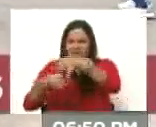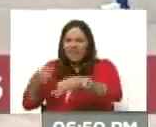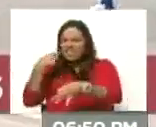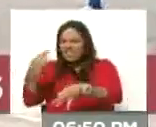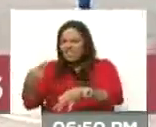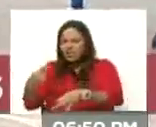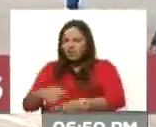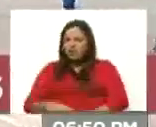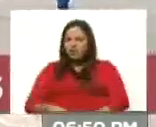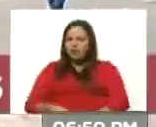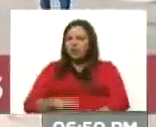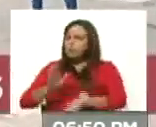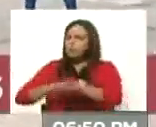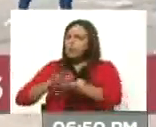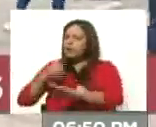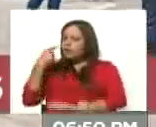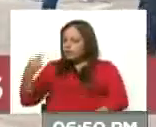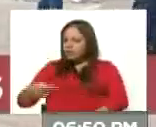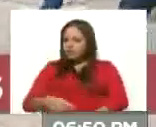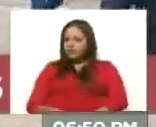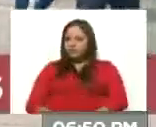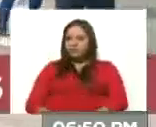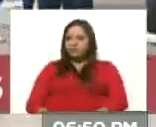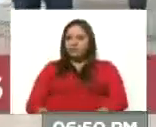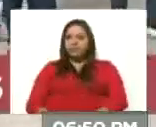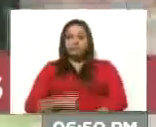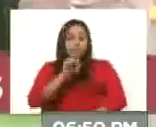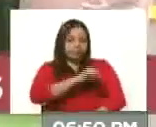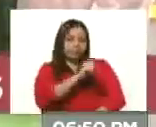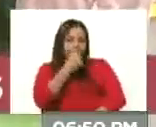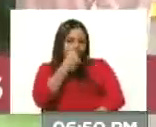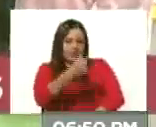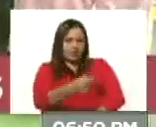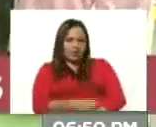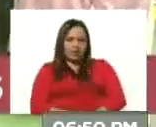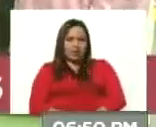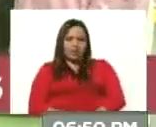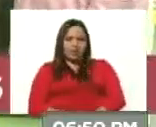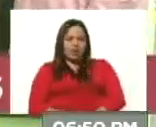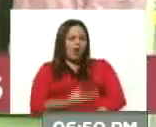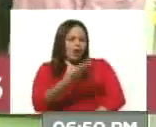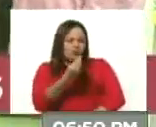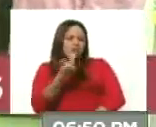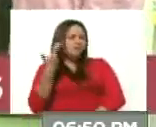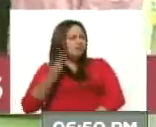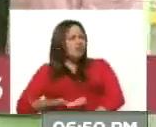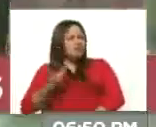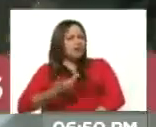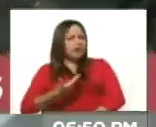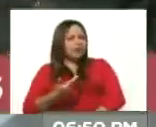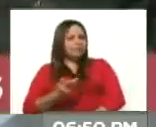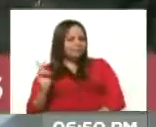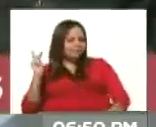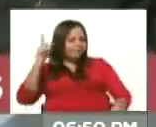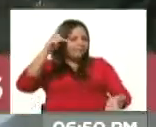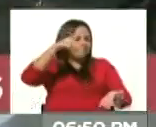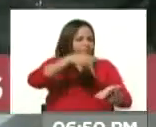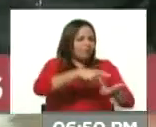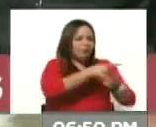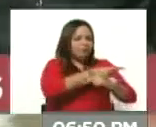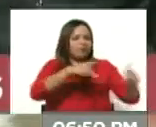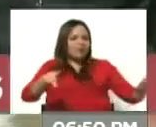por cuáles son las razones por lo que lo dijo si dijimos que eran muy certeros muy certeras la aparición pública